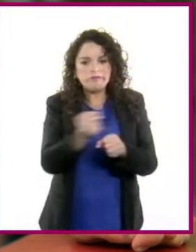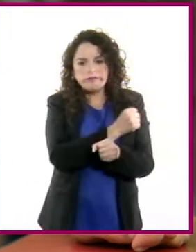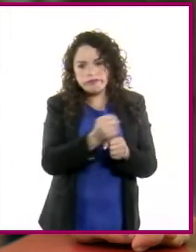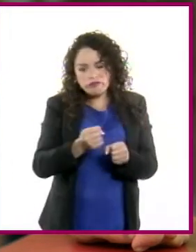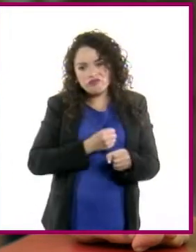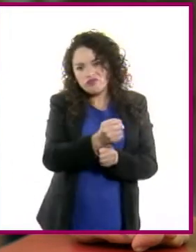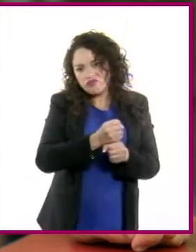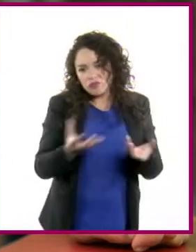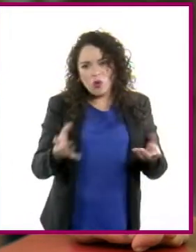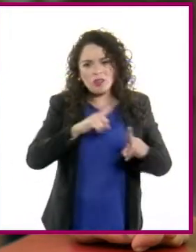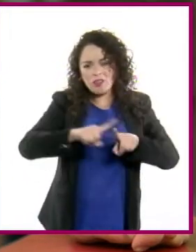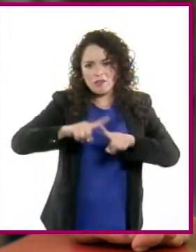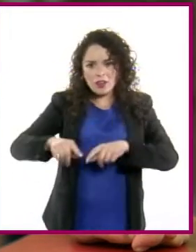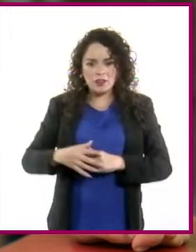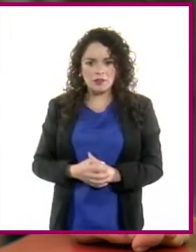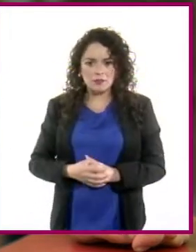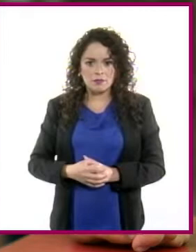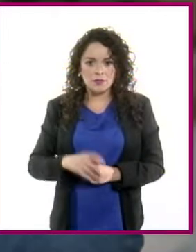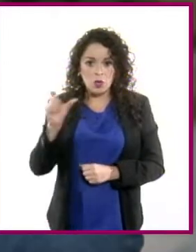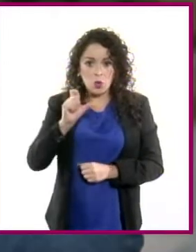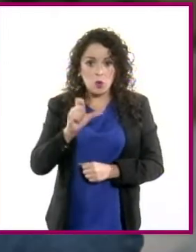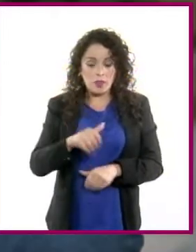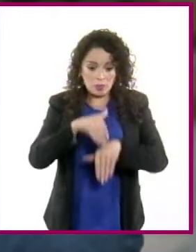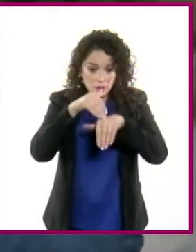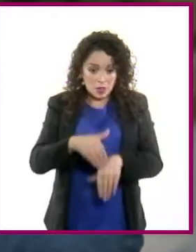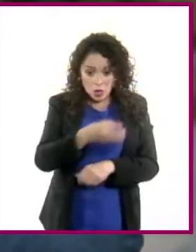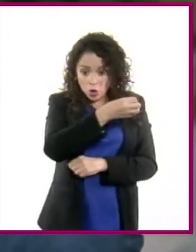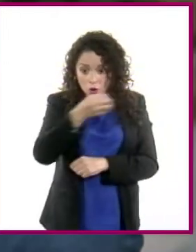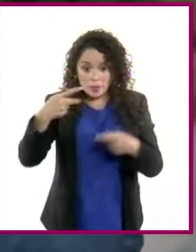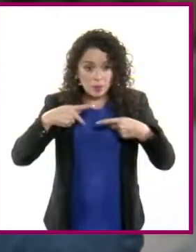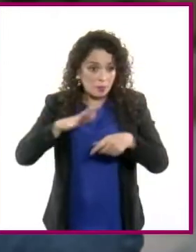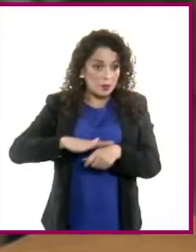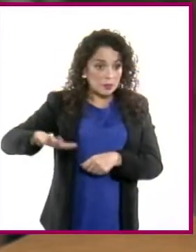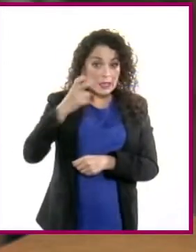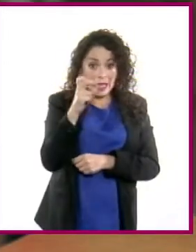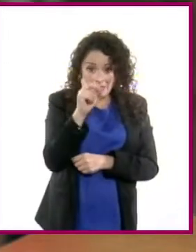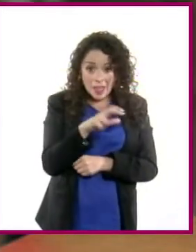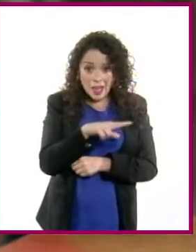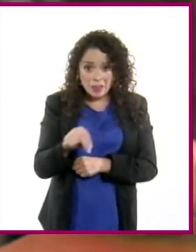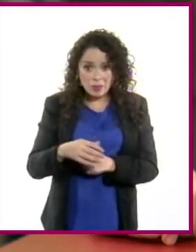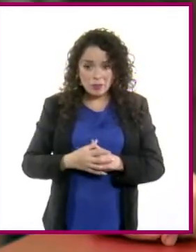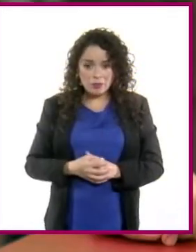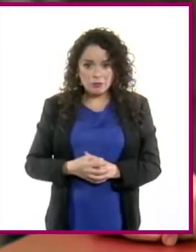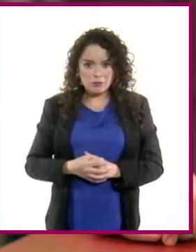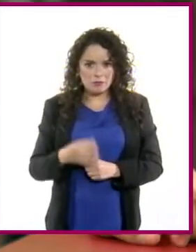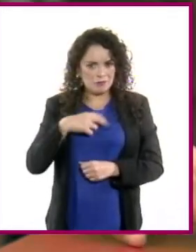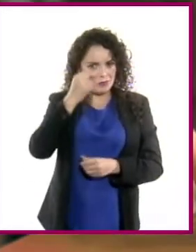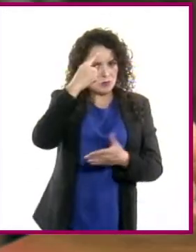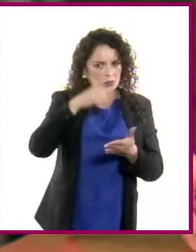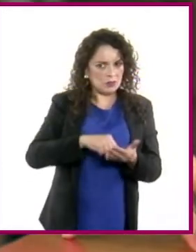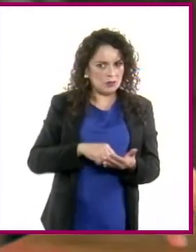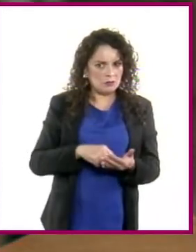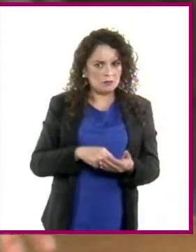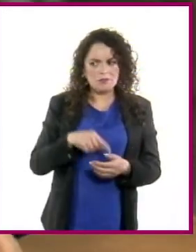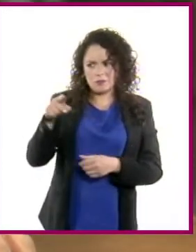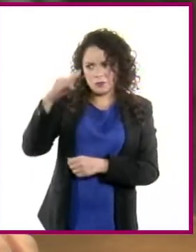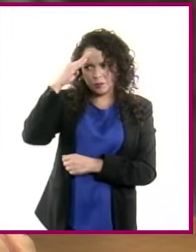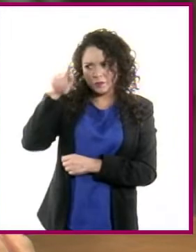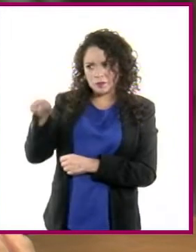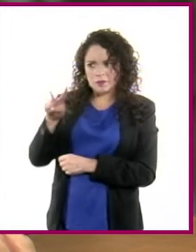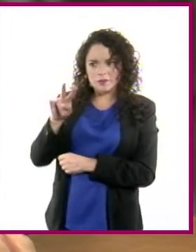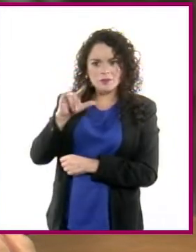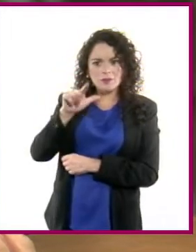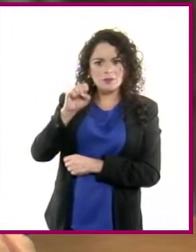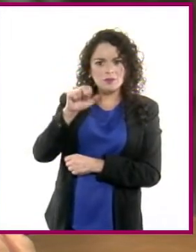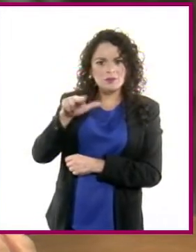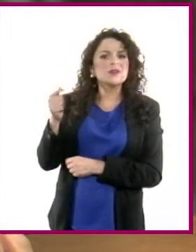la sociedad, no está haciendo daño, ¿sí? ¿Qué crees que diría Villasana? Que sí, que cuando se ejerce el poder o la fuerza